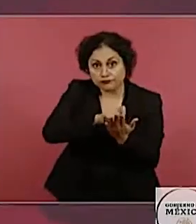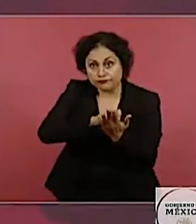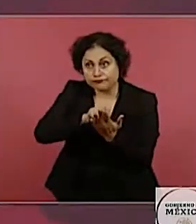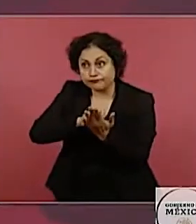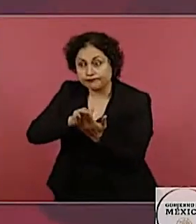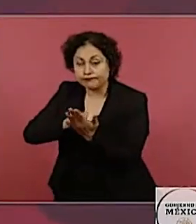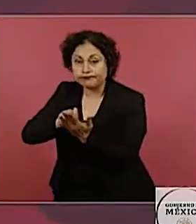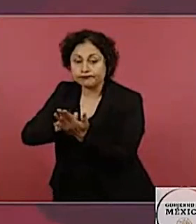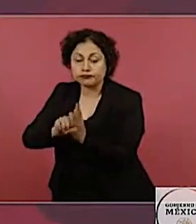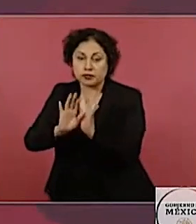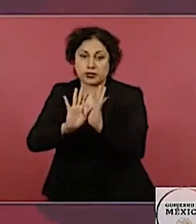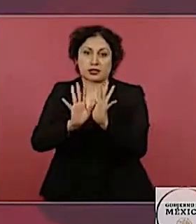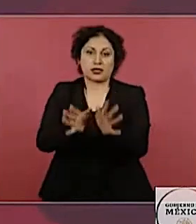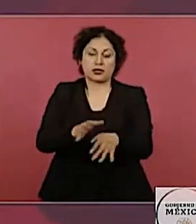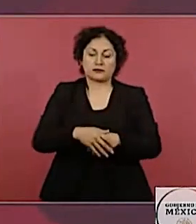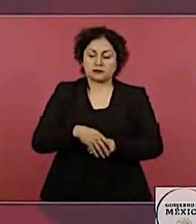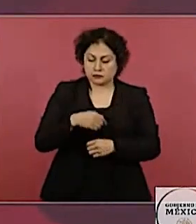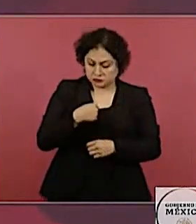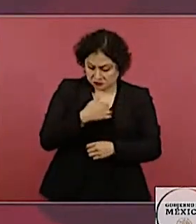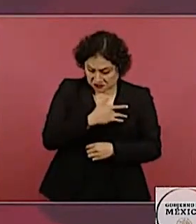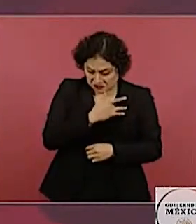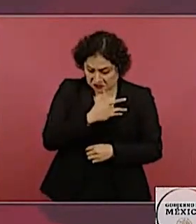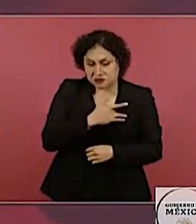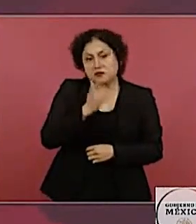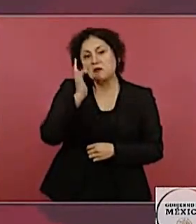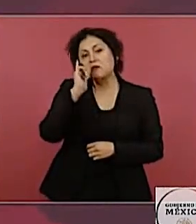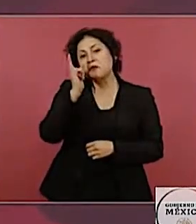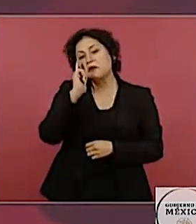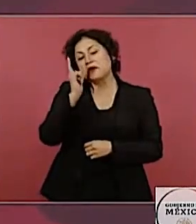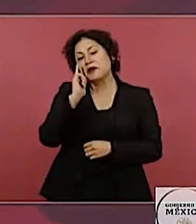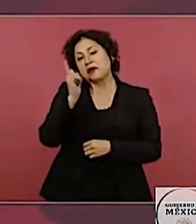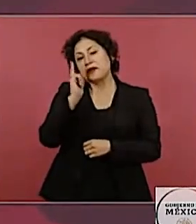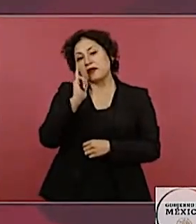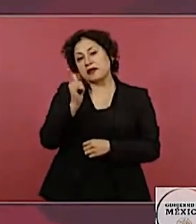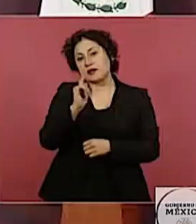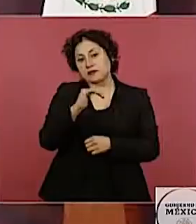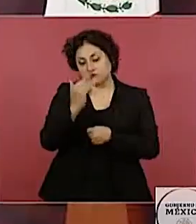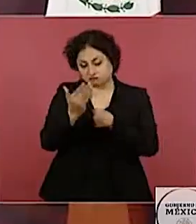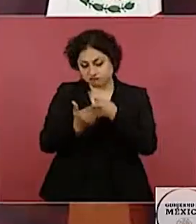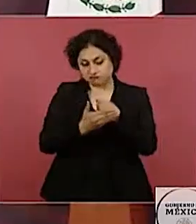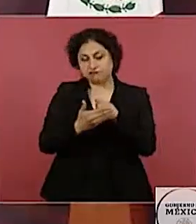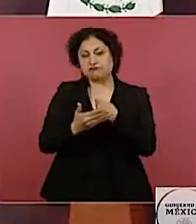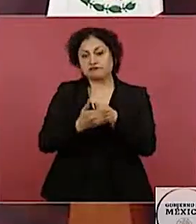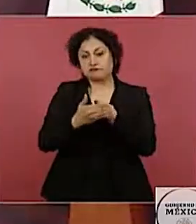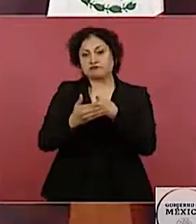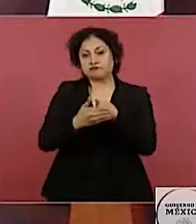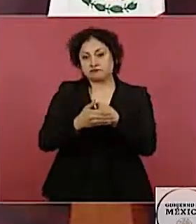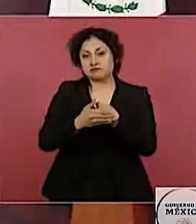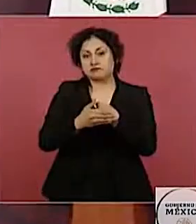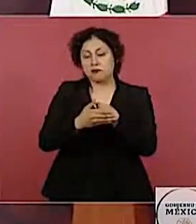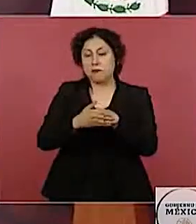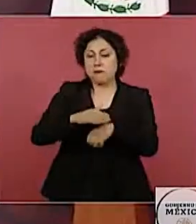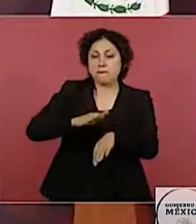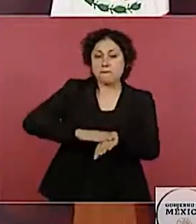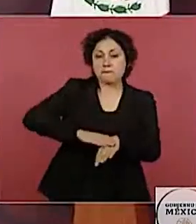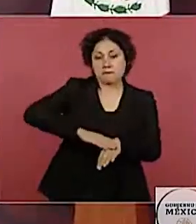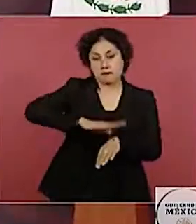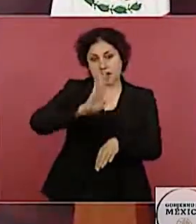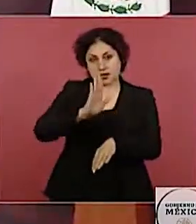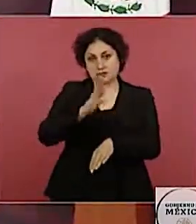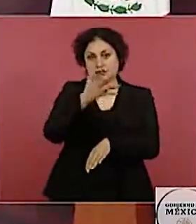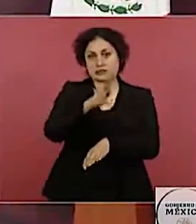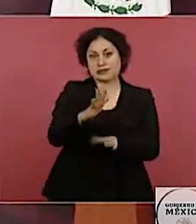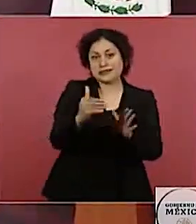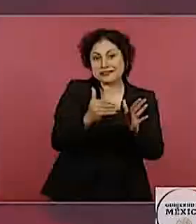visitadas Yo espero que avancemos con unas 10,00 por día